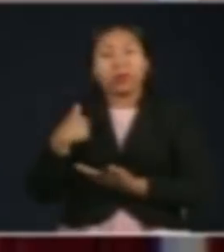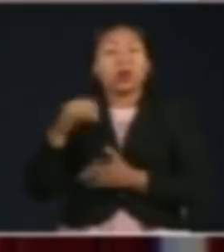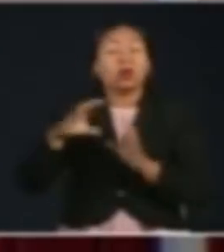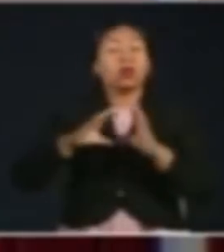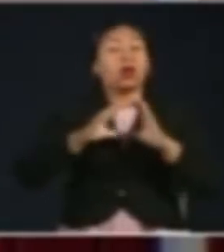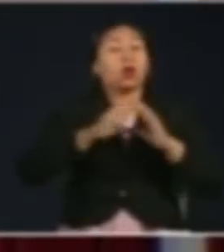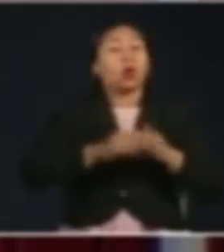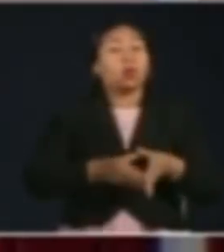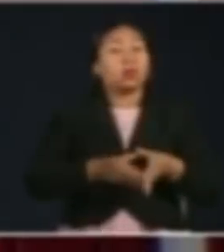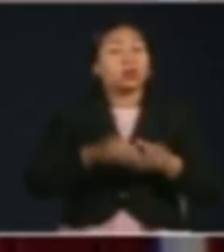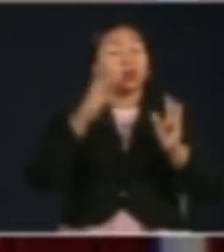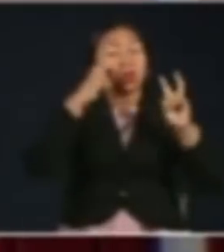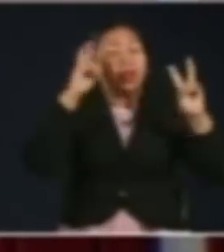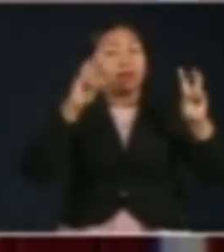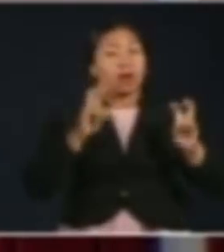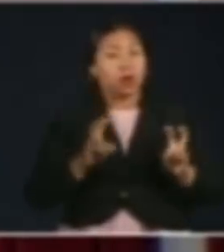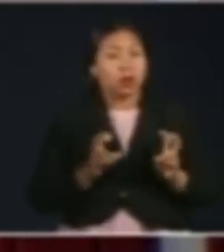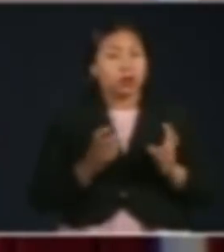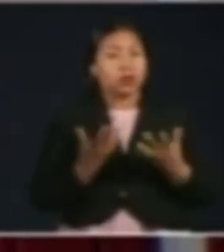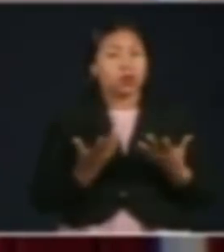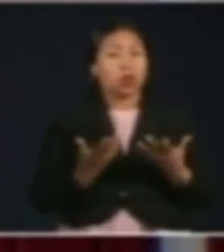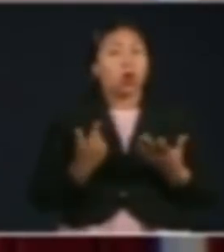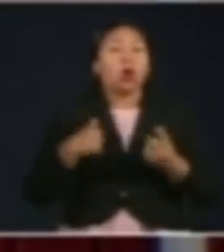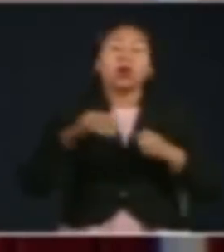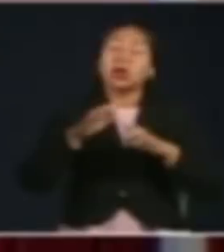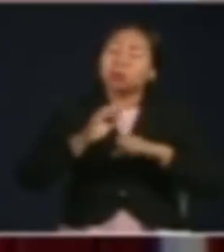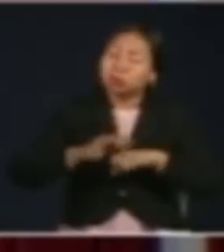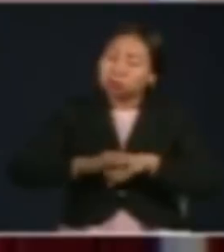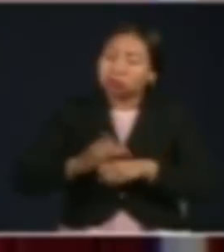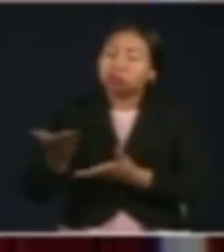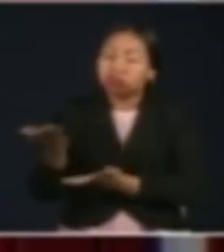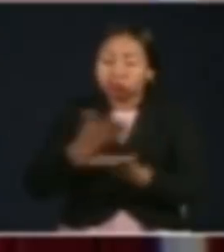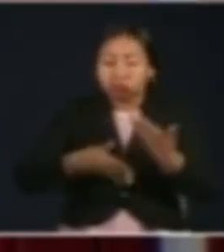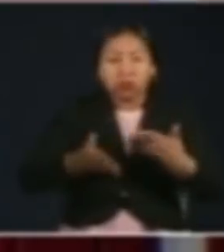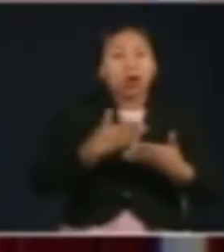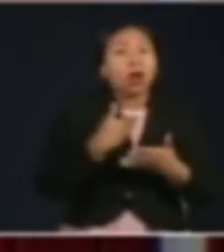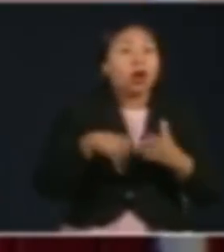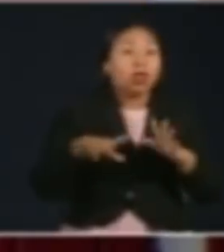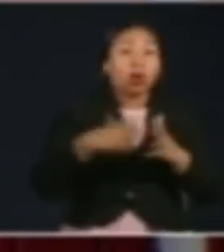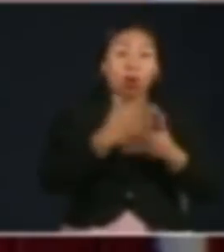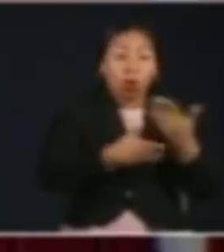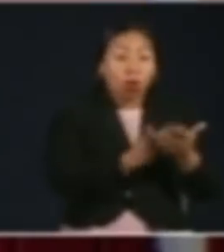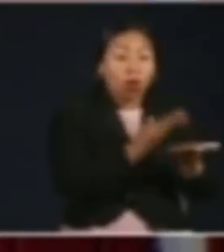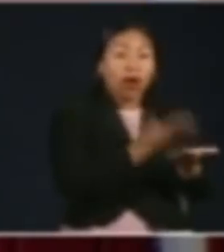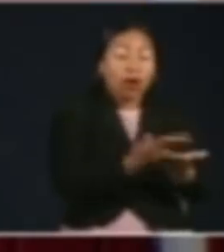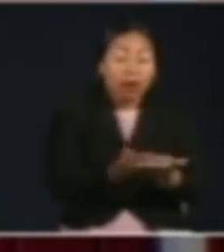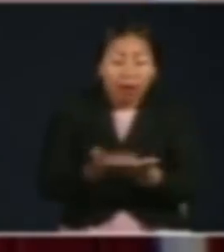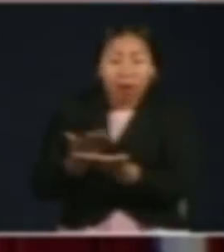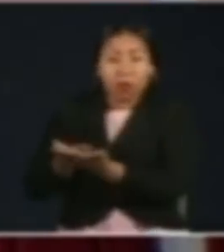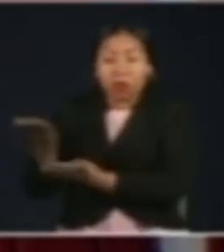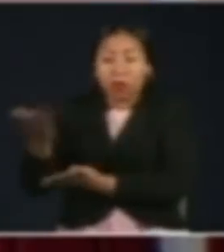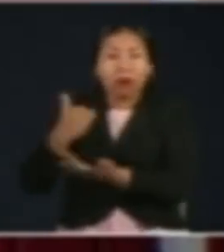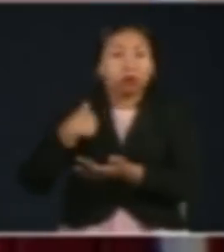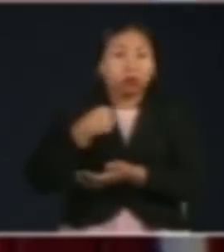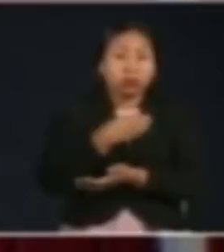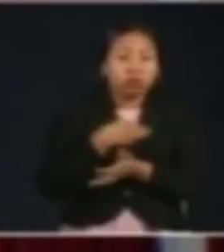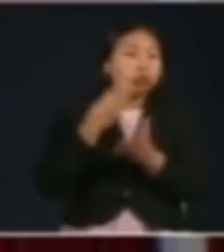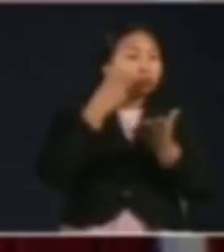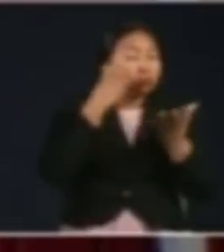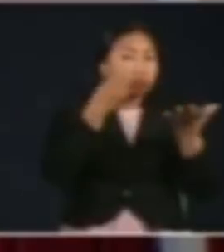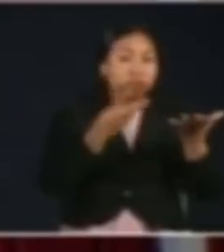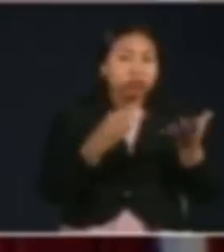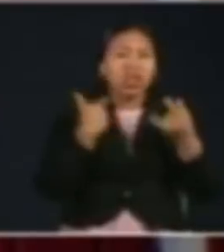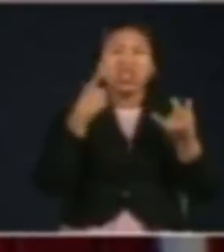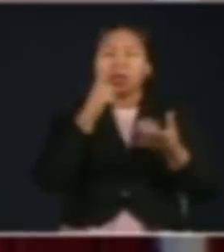de evaluación. Pero hay que llamarlos. ¿Cuál es el miedo? ¿Quién dijo miedo?